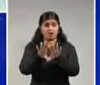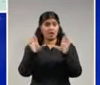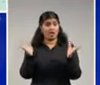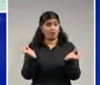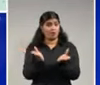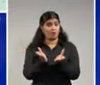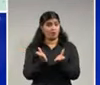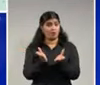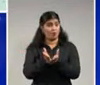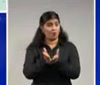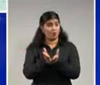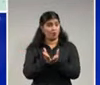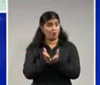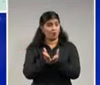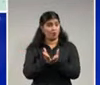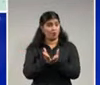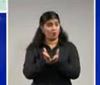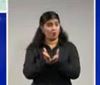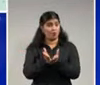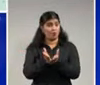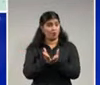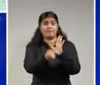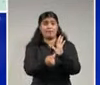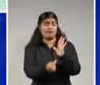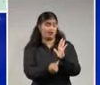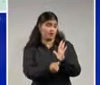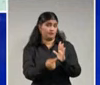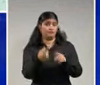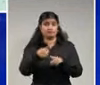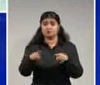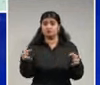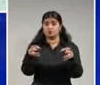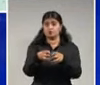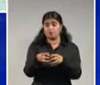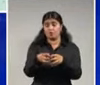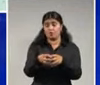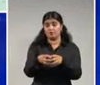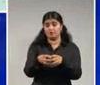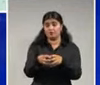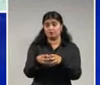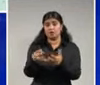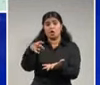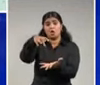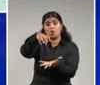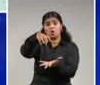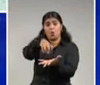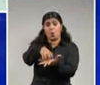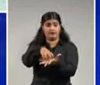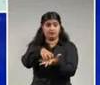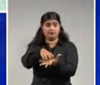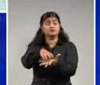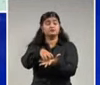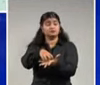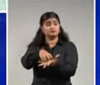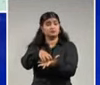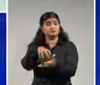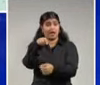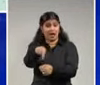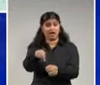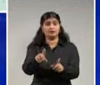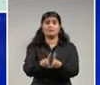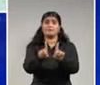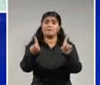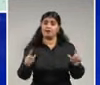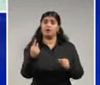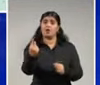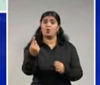arribo y en algunos casos de cuarentena en un centro institucional durante una